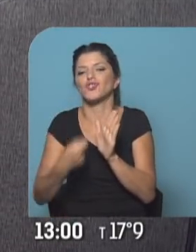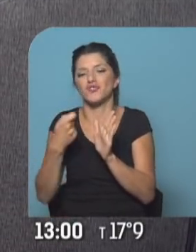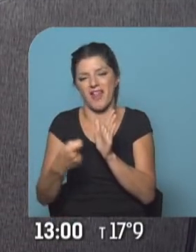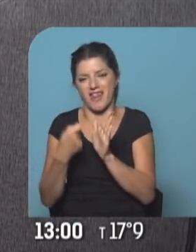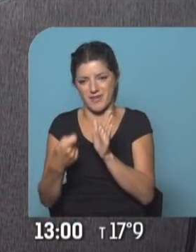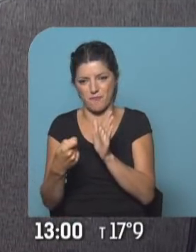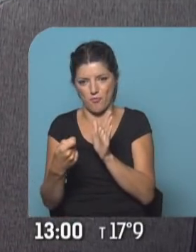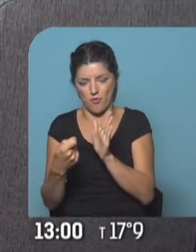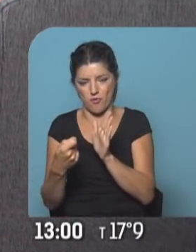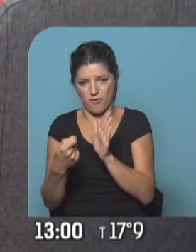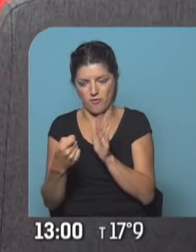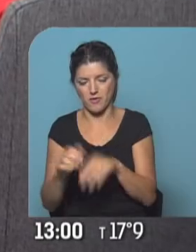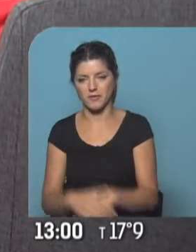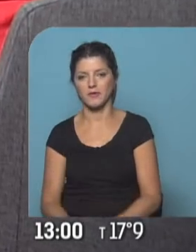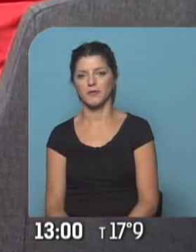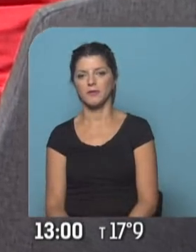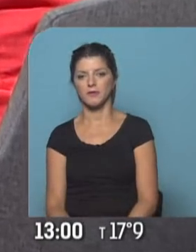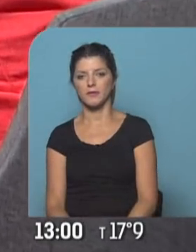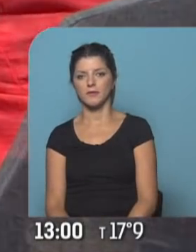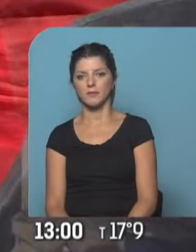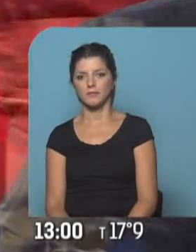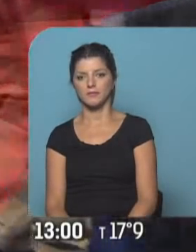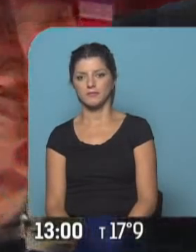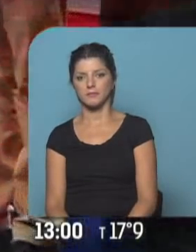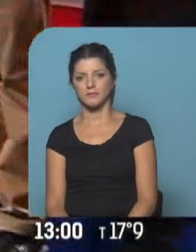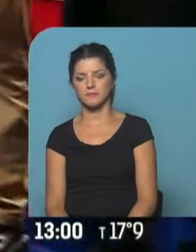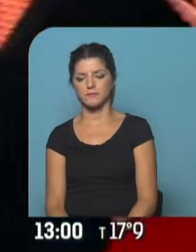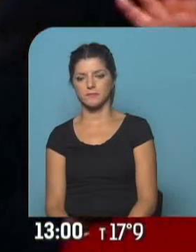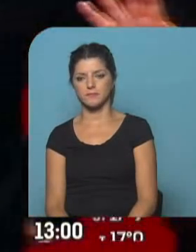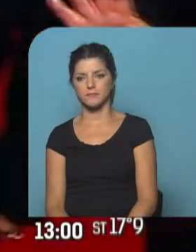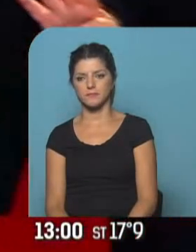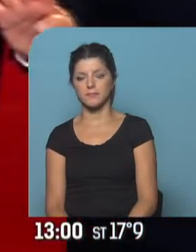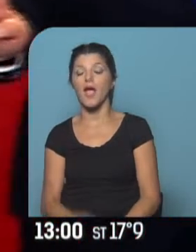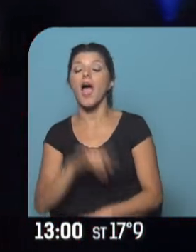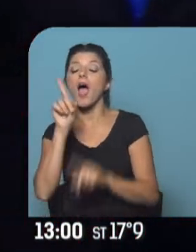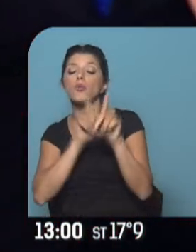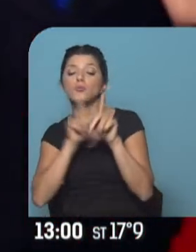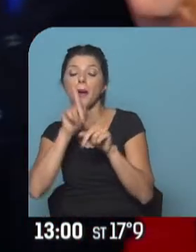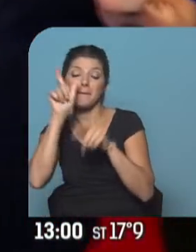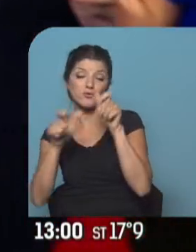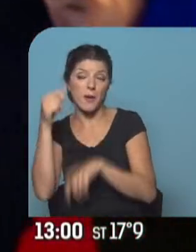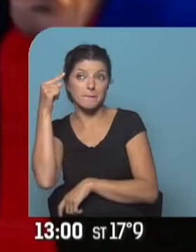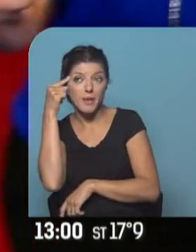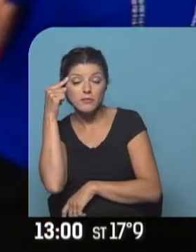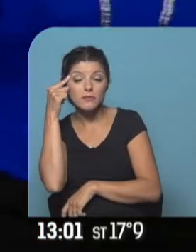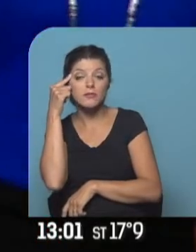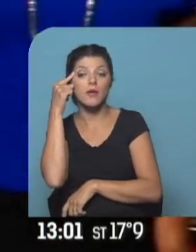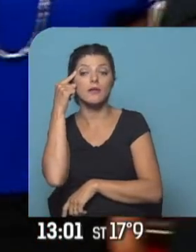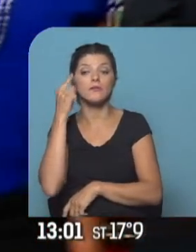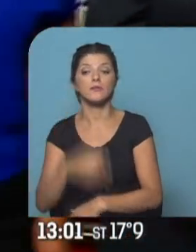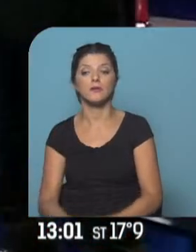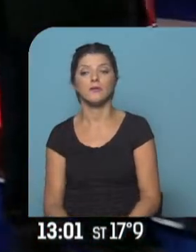socialismo, frente a quienes piensan poco proclives a tener una